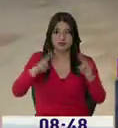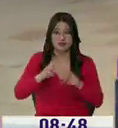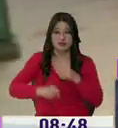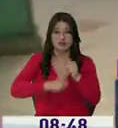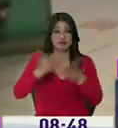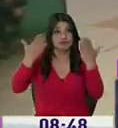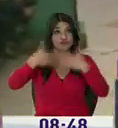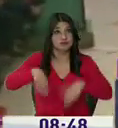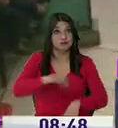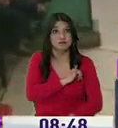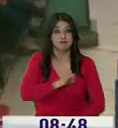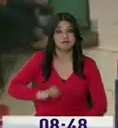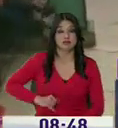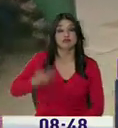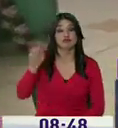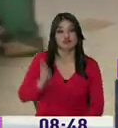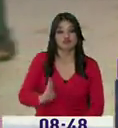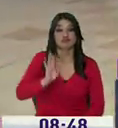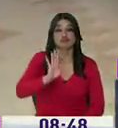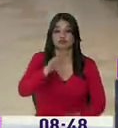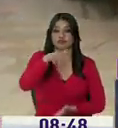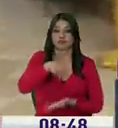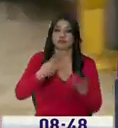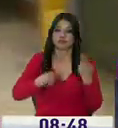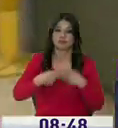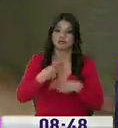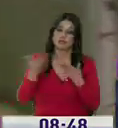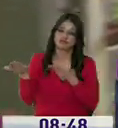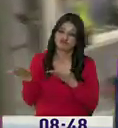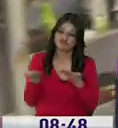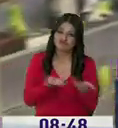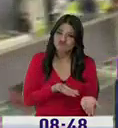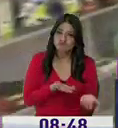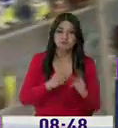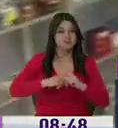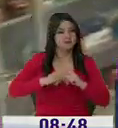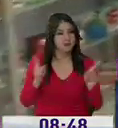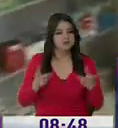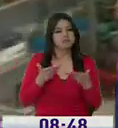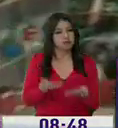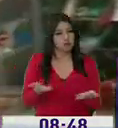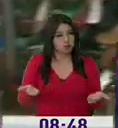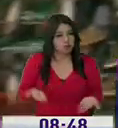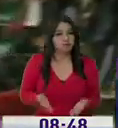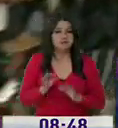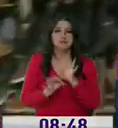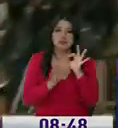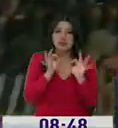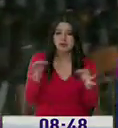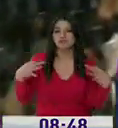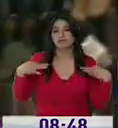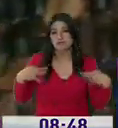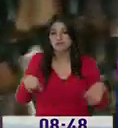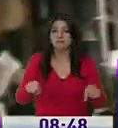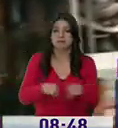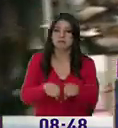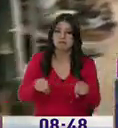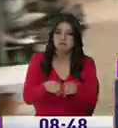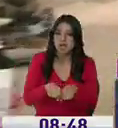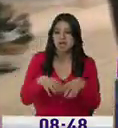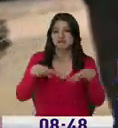en Ipiales del Sur, su centro comercial, donde le ofrecemos una variedad de artículos, prendas de vestir, calzado,